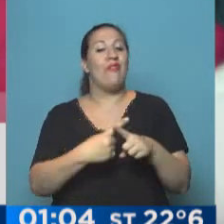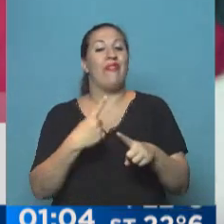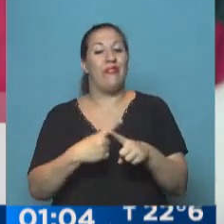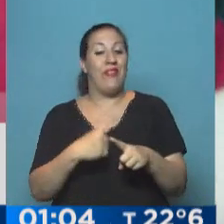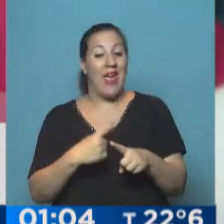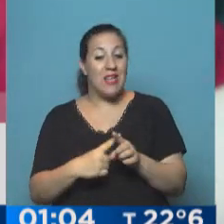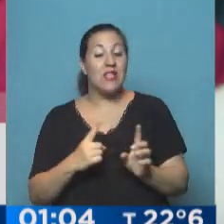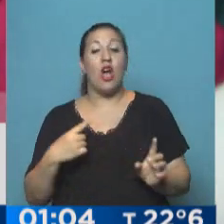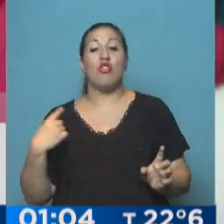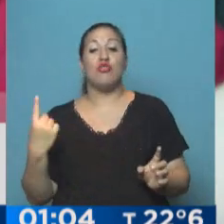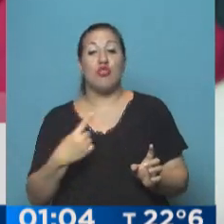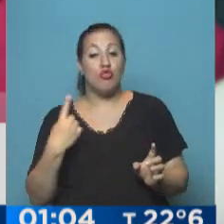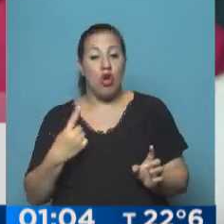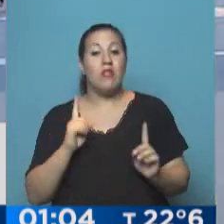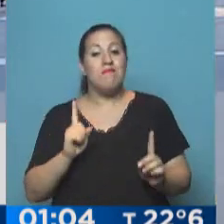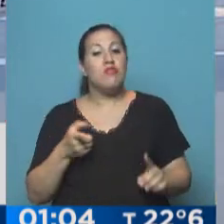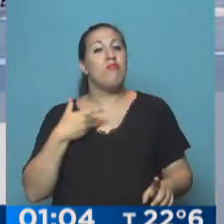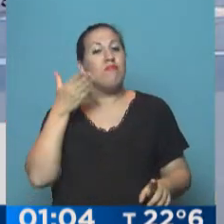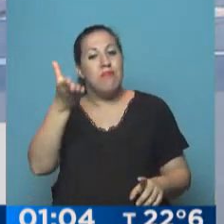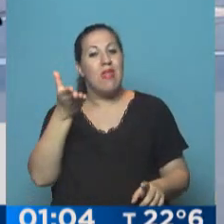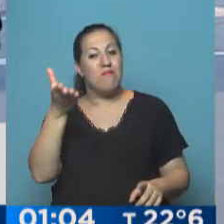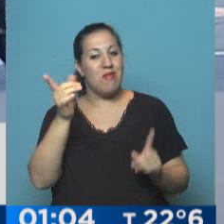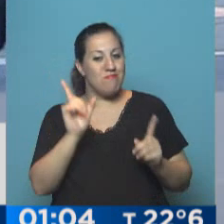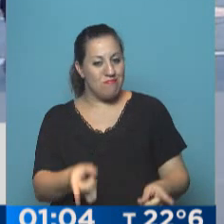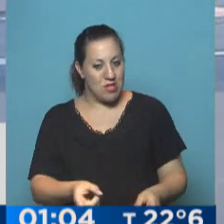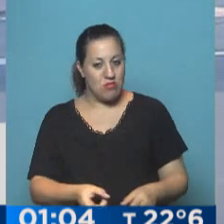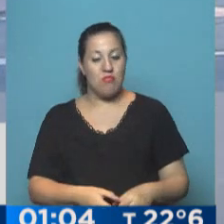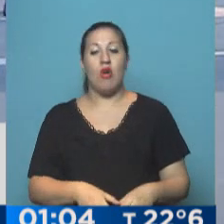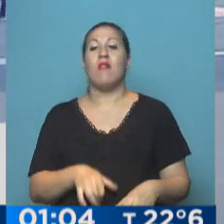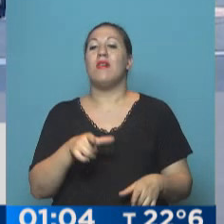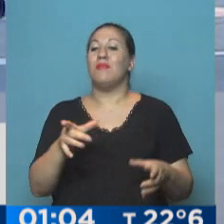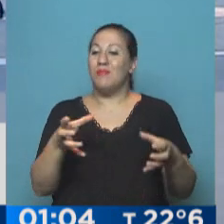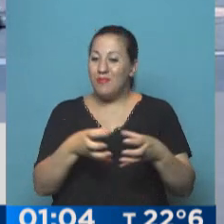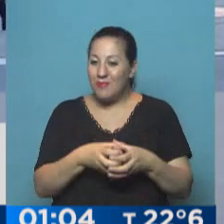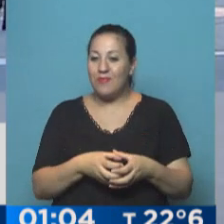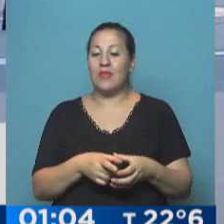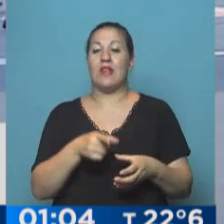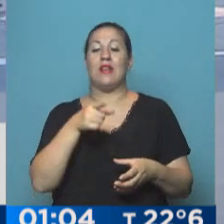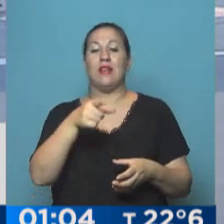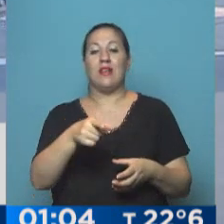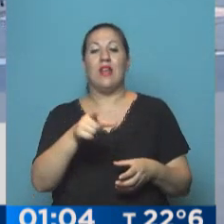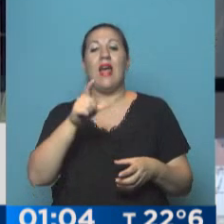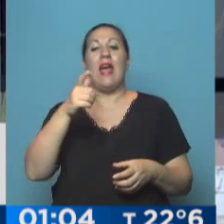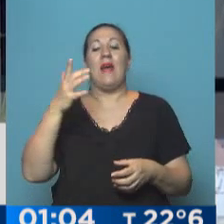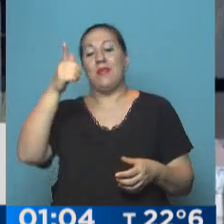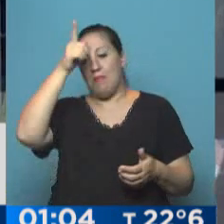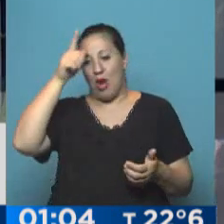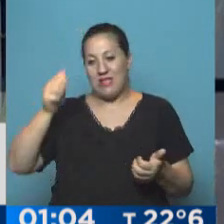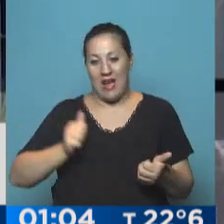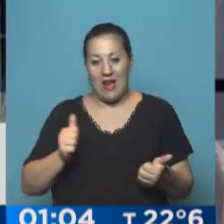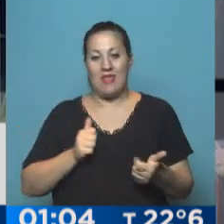que nosotros hemos requerido en estos días. La conducción del comando unificado que integran la Federal, Gendarmería,